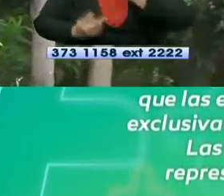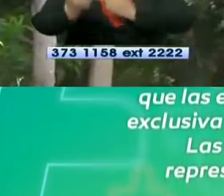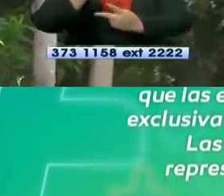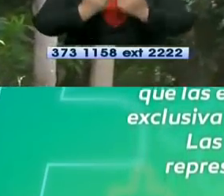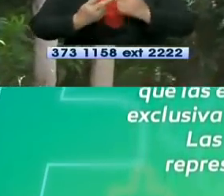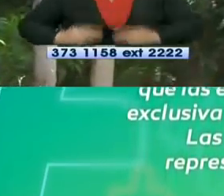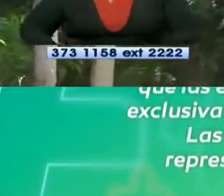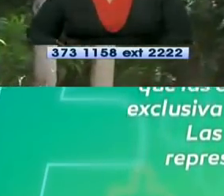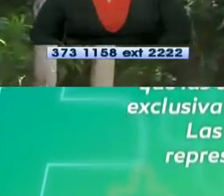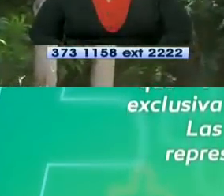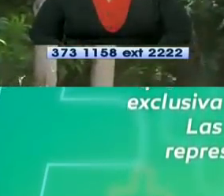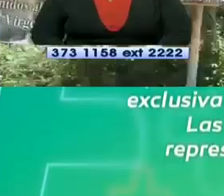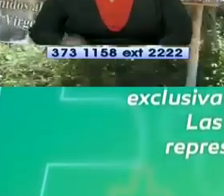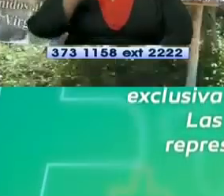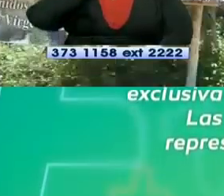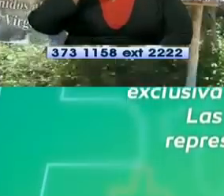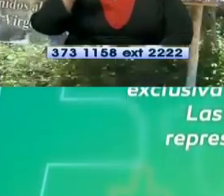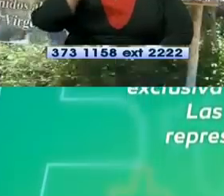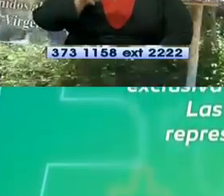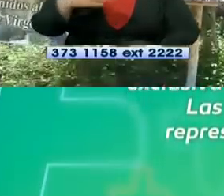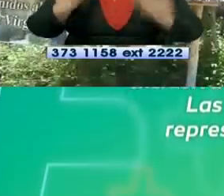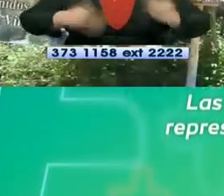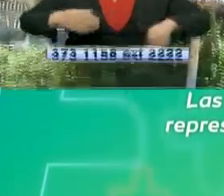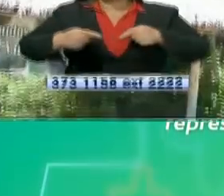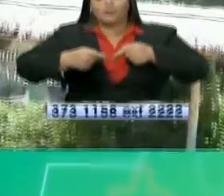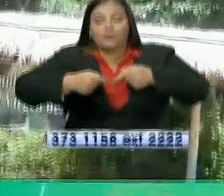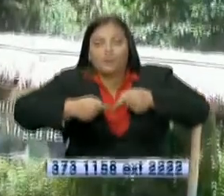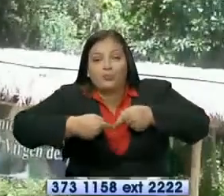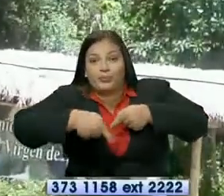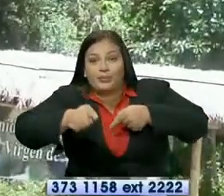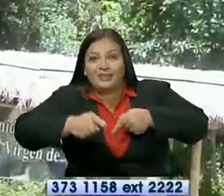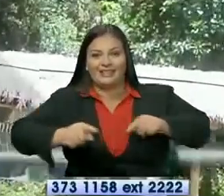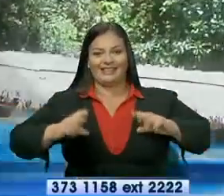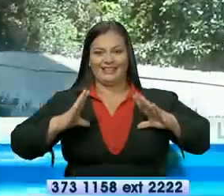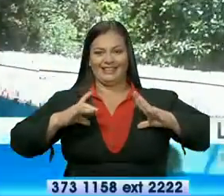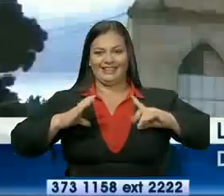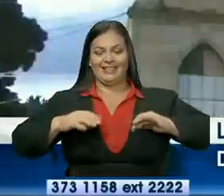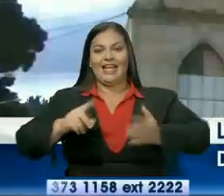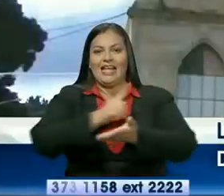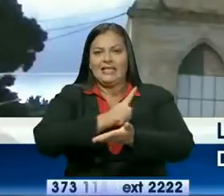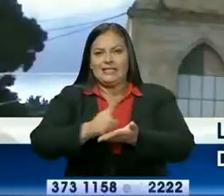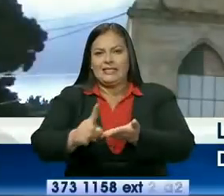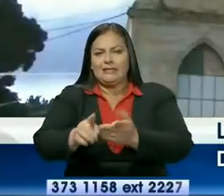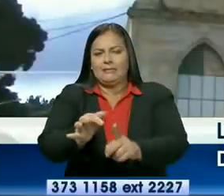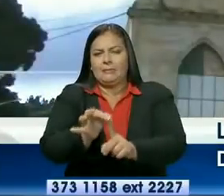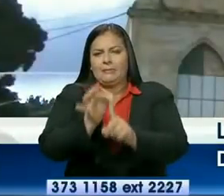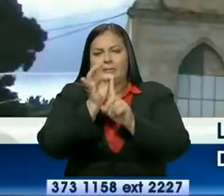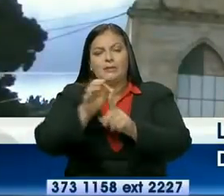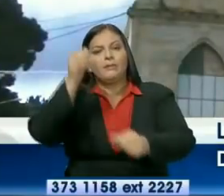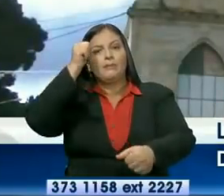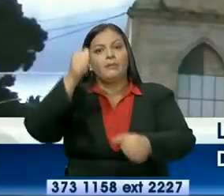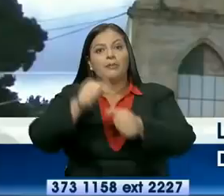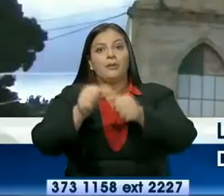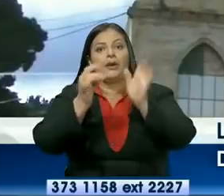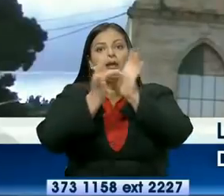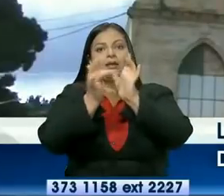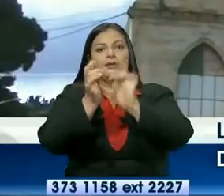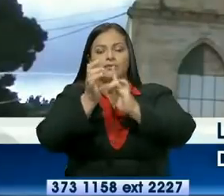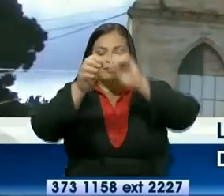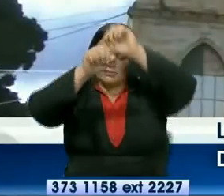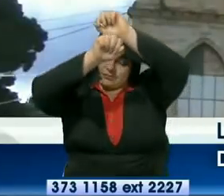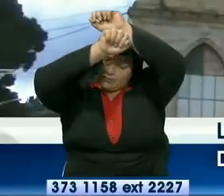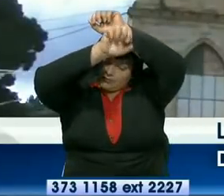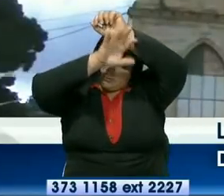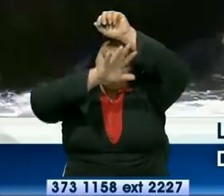Loja y su provincia se prepara para este feriado de Semana Santa, en donde podrás disfrutar de lugares encantadores. Visita